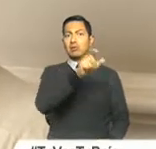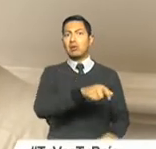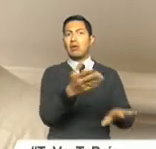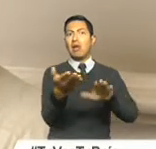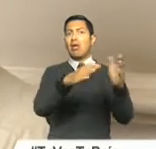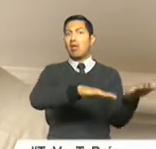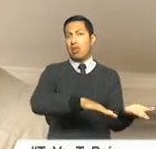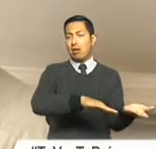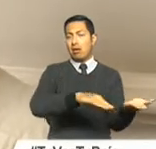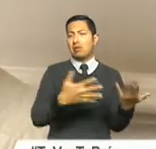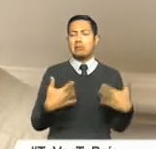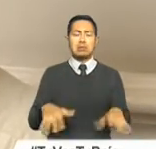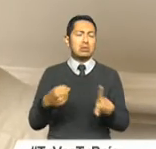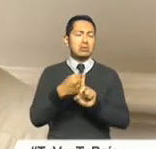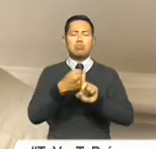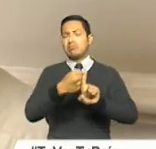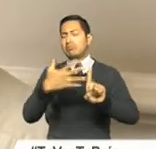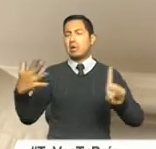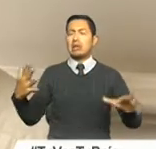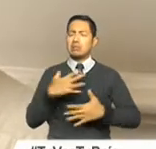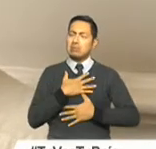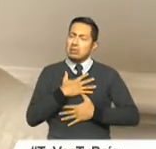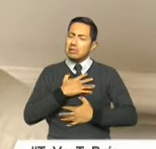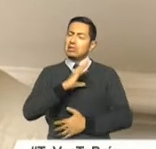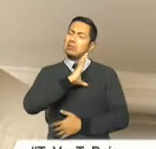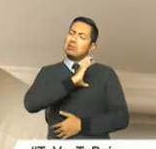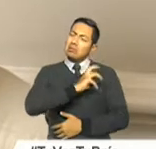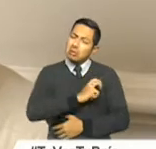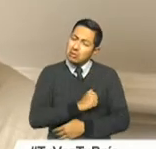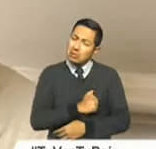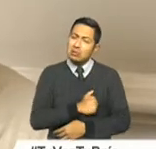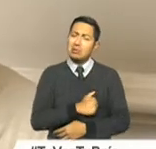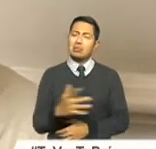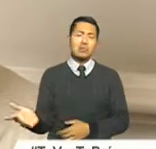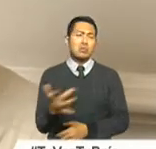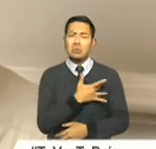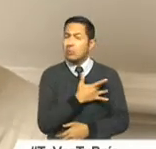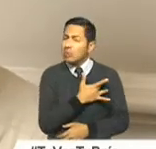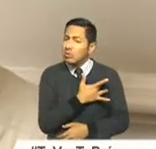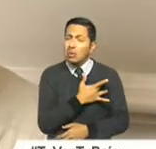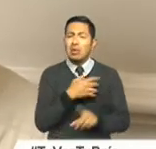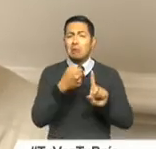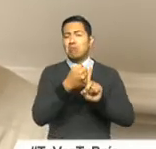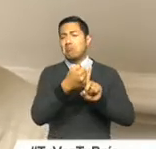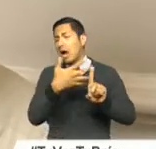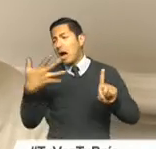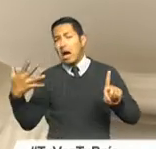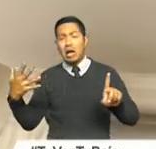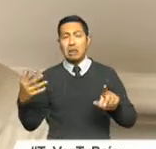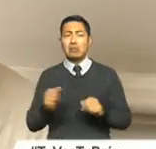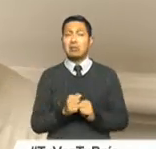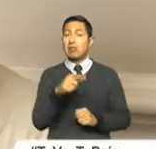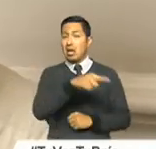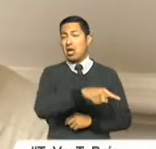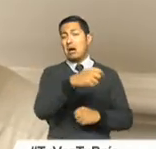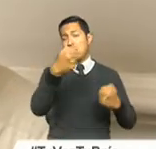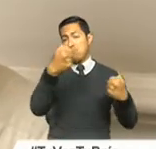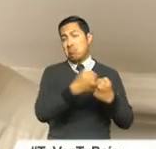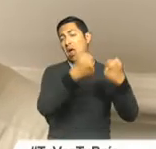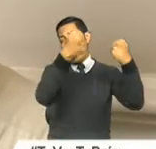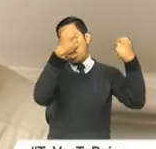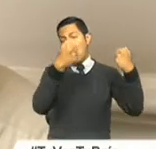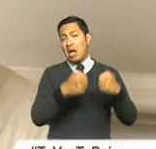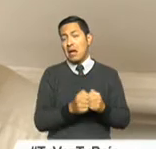no solamente que marcó a nuestra familia por el impacto, por el accidente en sí, sino por